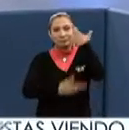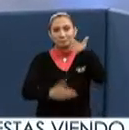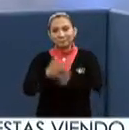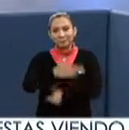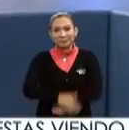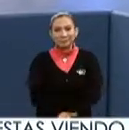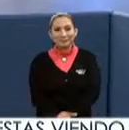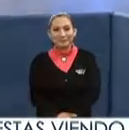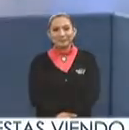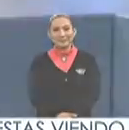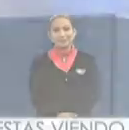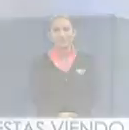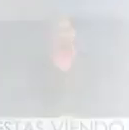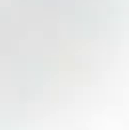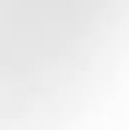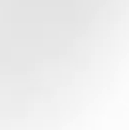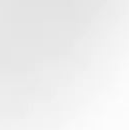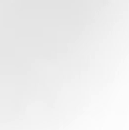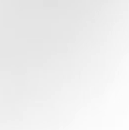regresamos.